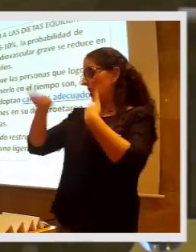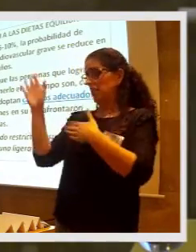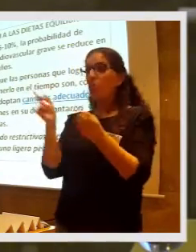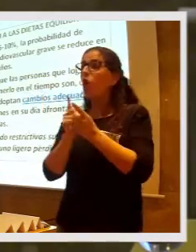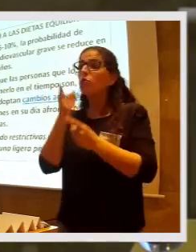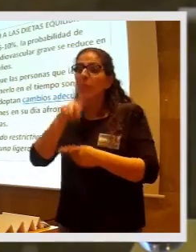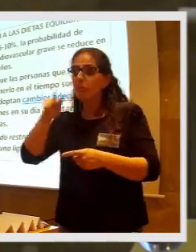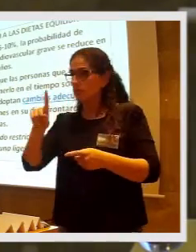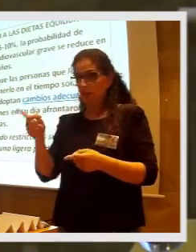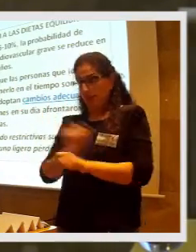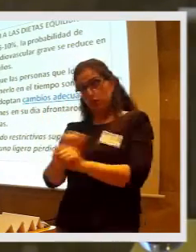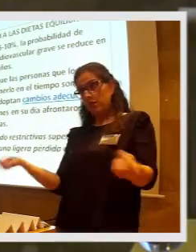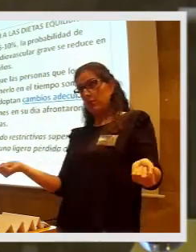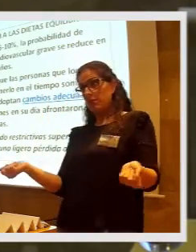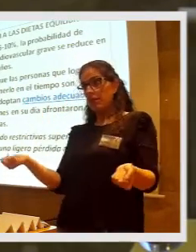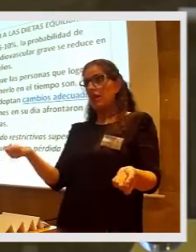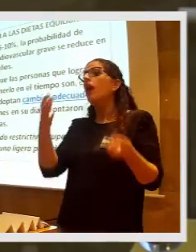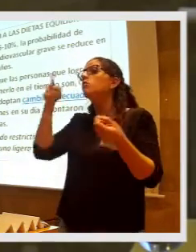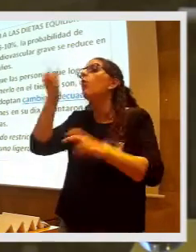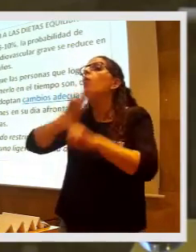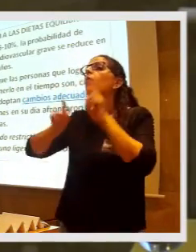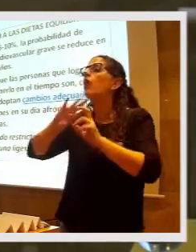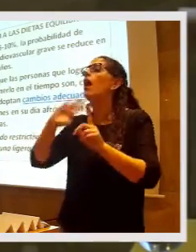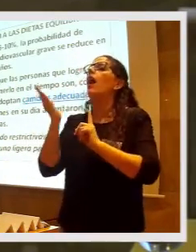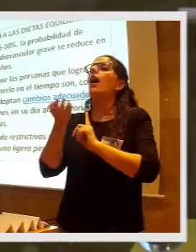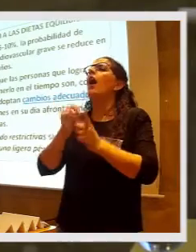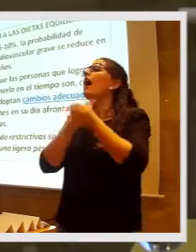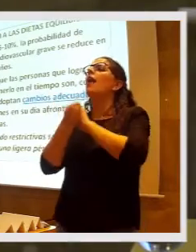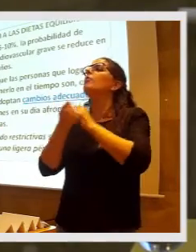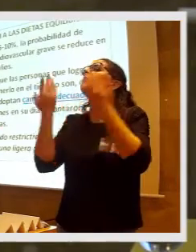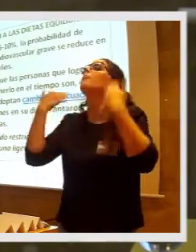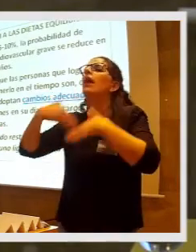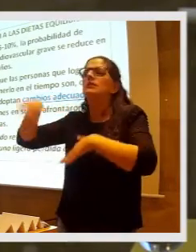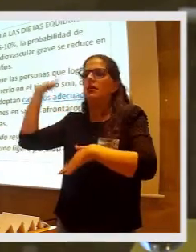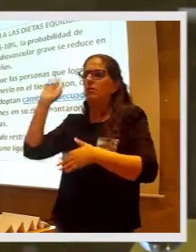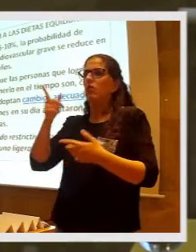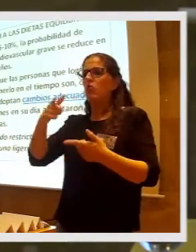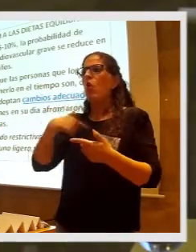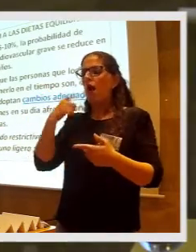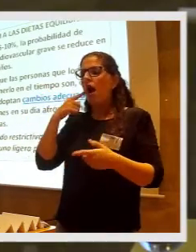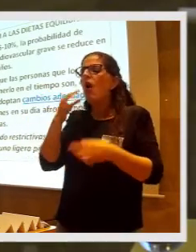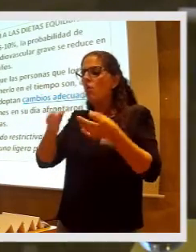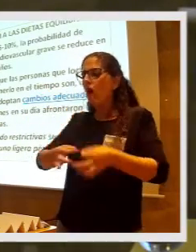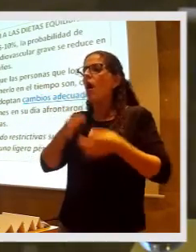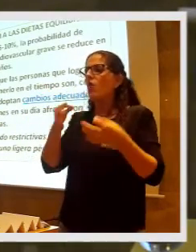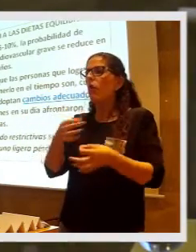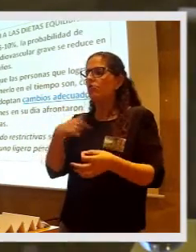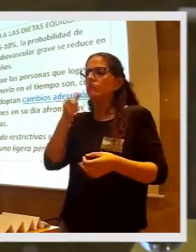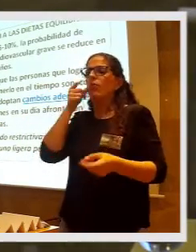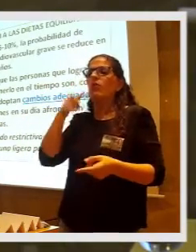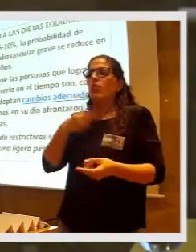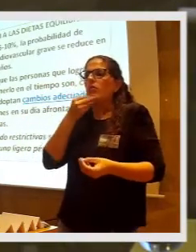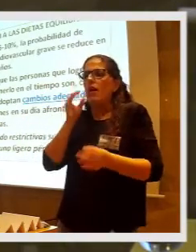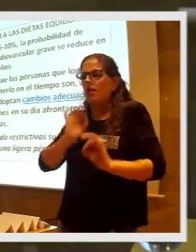puede mantener. Por tanto, siempre vamos a huir y vamos a luchar por dietas equilibradas. Ya hablaremos de que probablemente, y no quiero